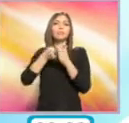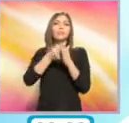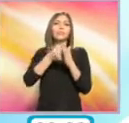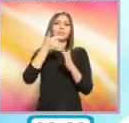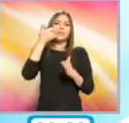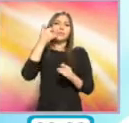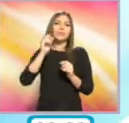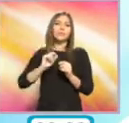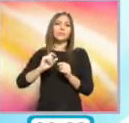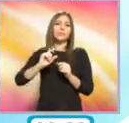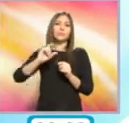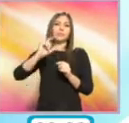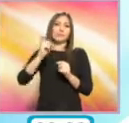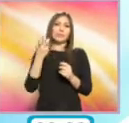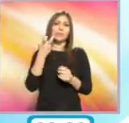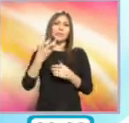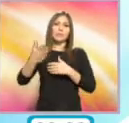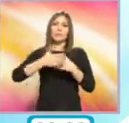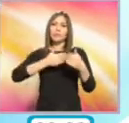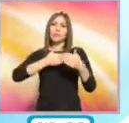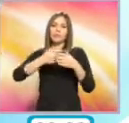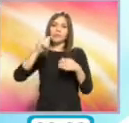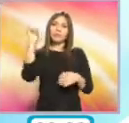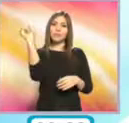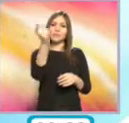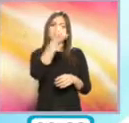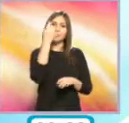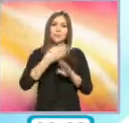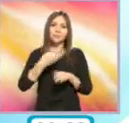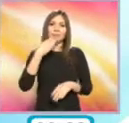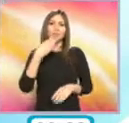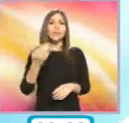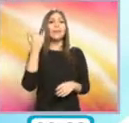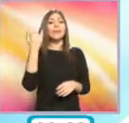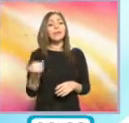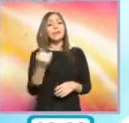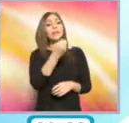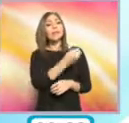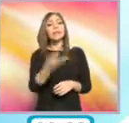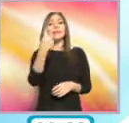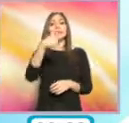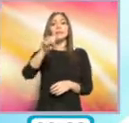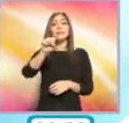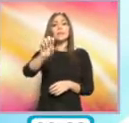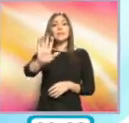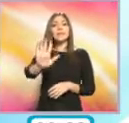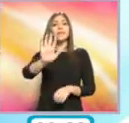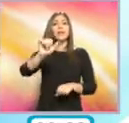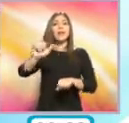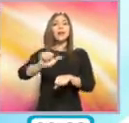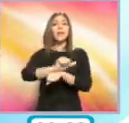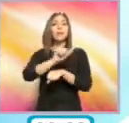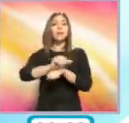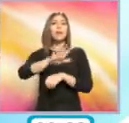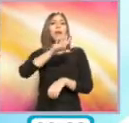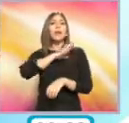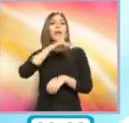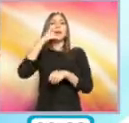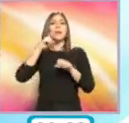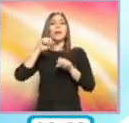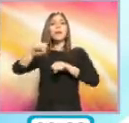bien, ¿no? En este caso también estos 165 autobuses cuentan con rack para